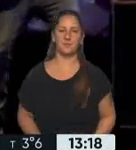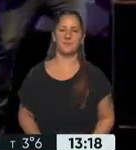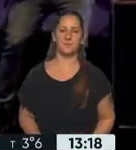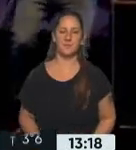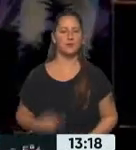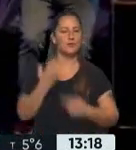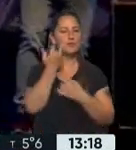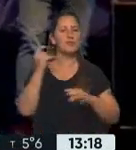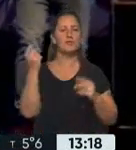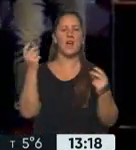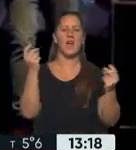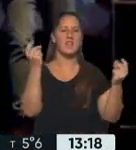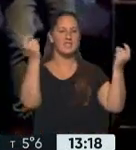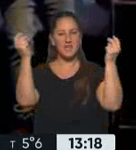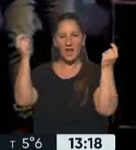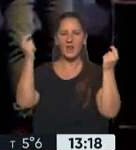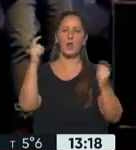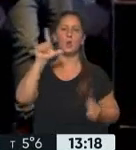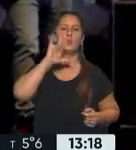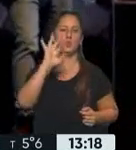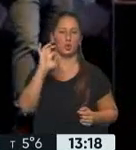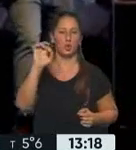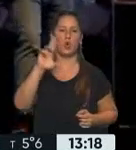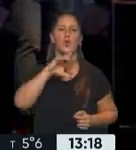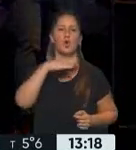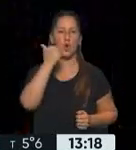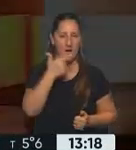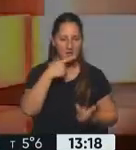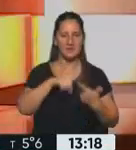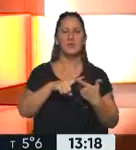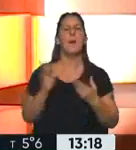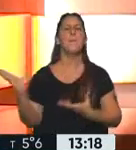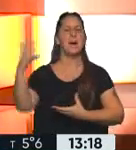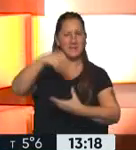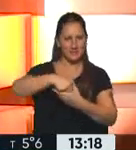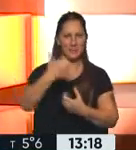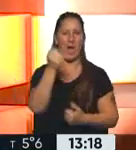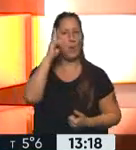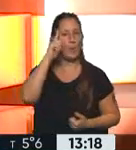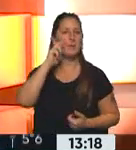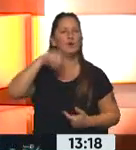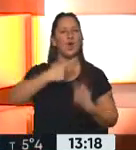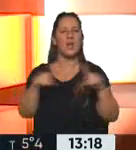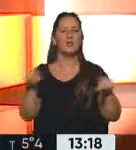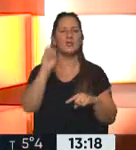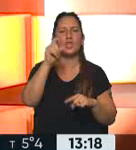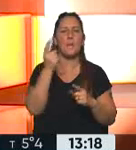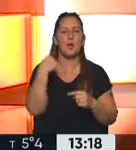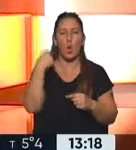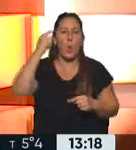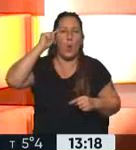una chacarera con el Indio Rojas, con Lucio Rojas. Después participa Abel Pintos también en una canción que se llama Volverme